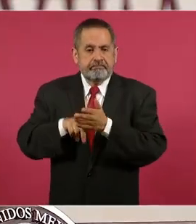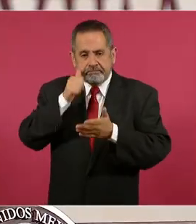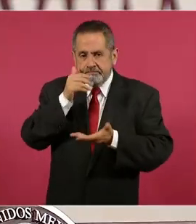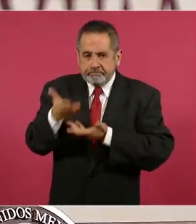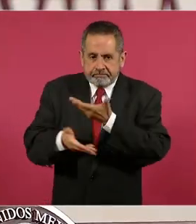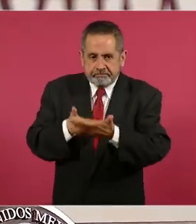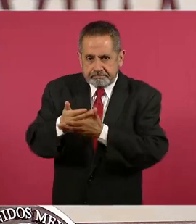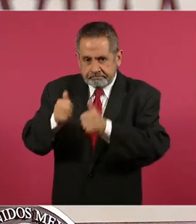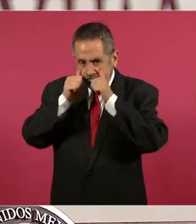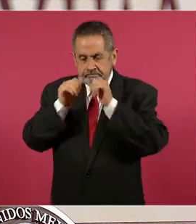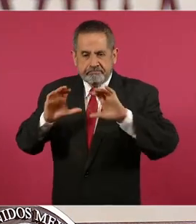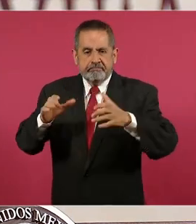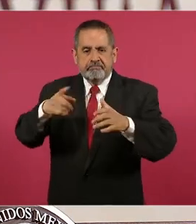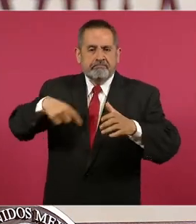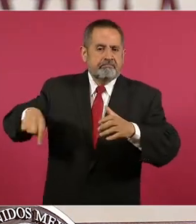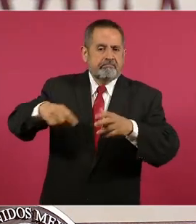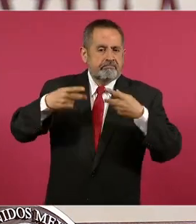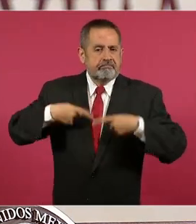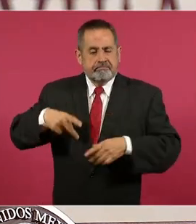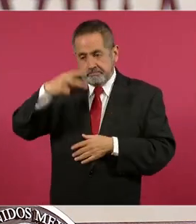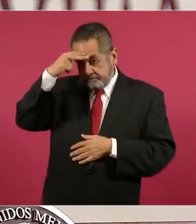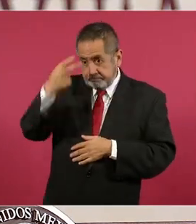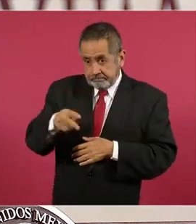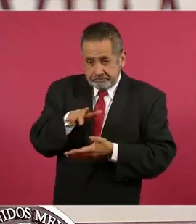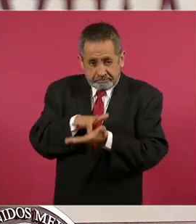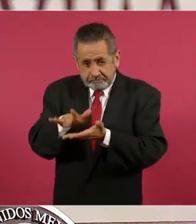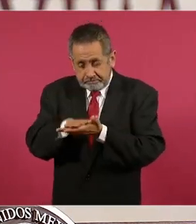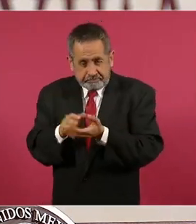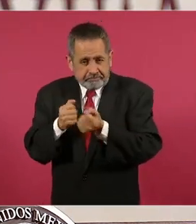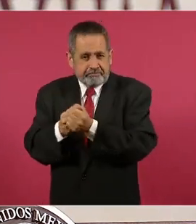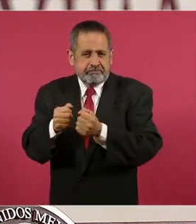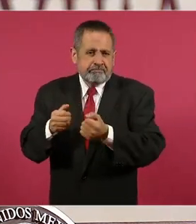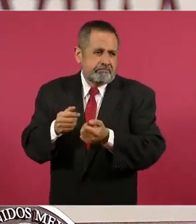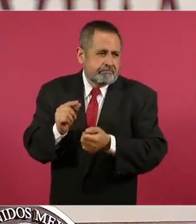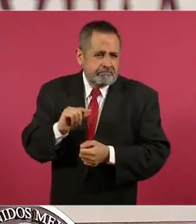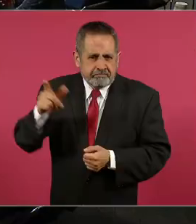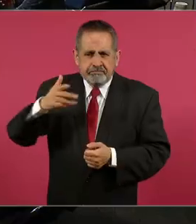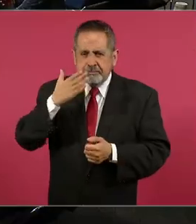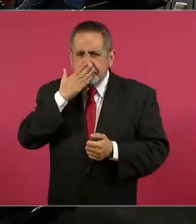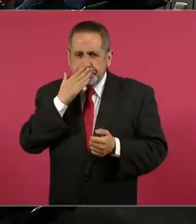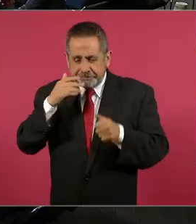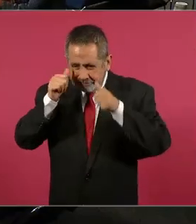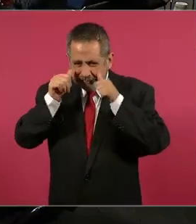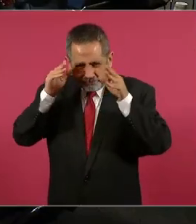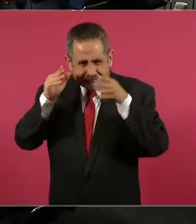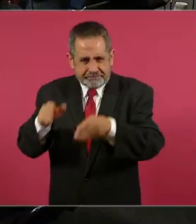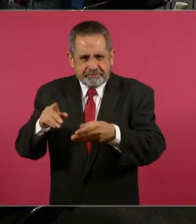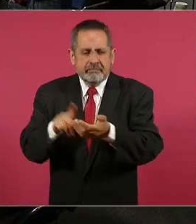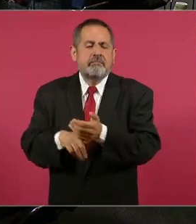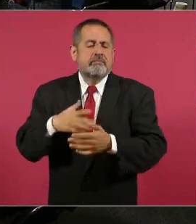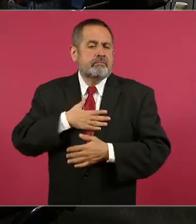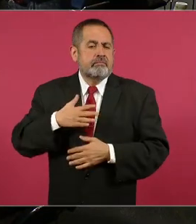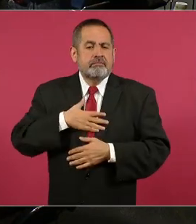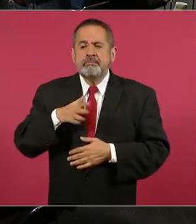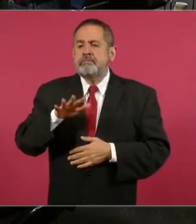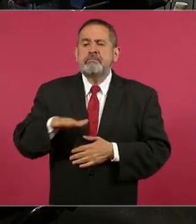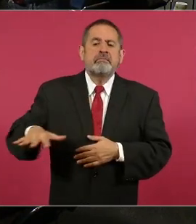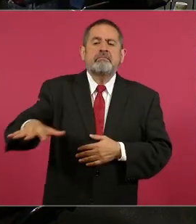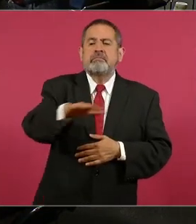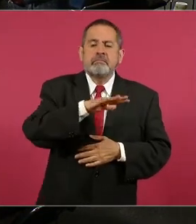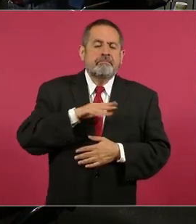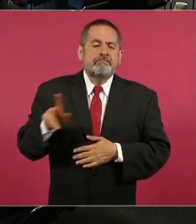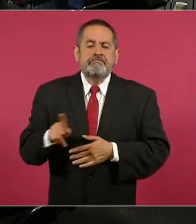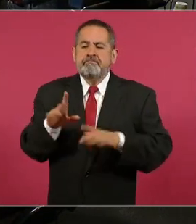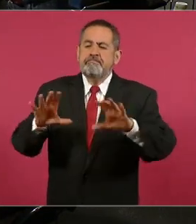servir al pueblo de México. Estos grandes proyectos van enfocados a nuestro pueblo